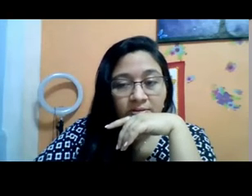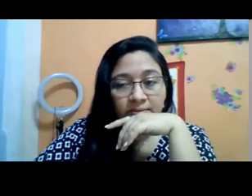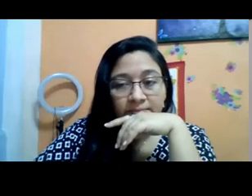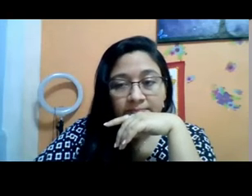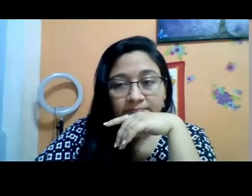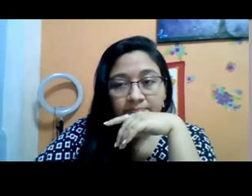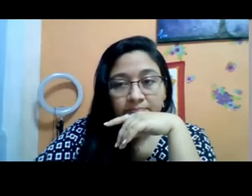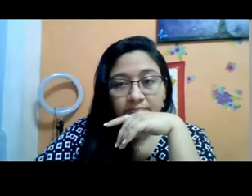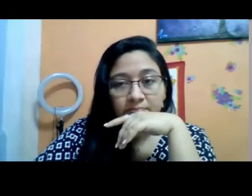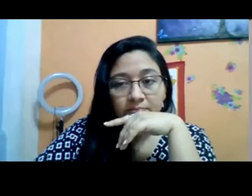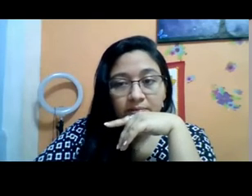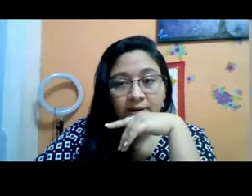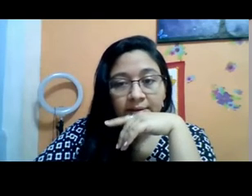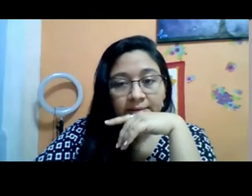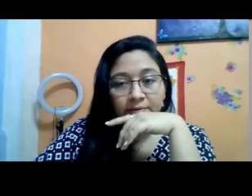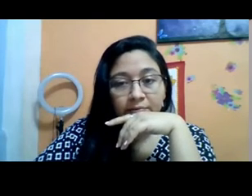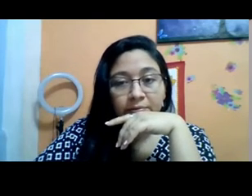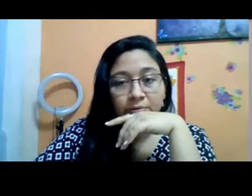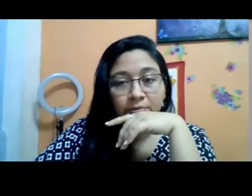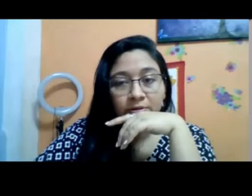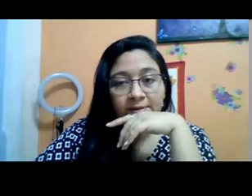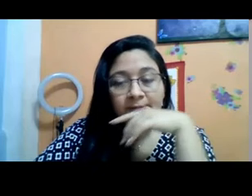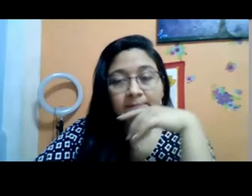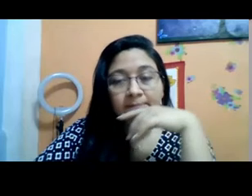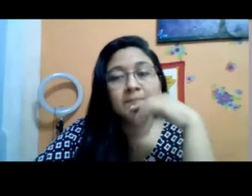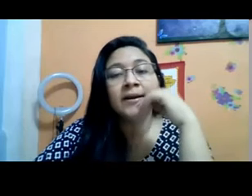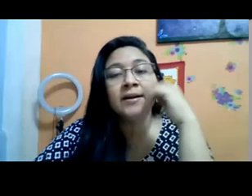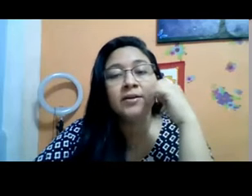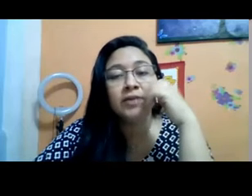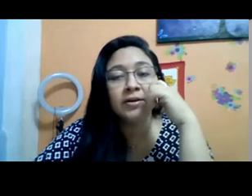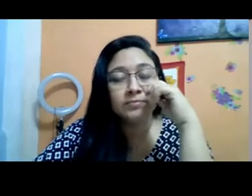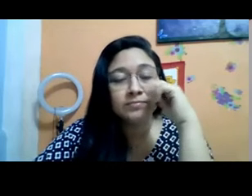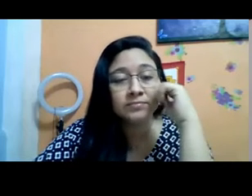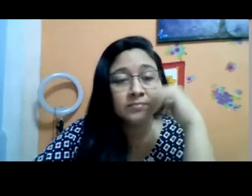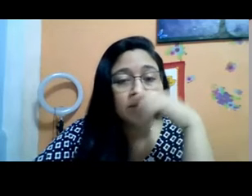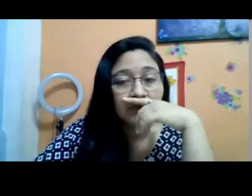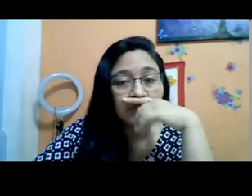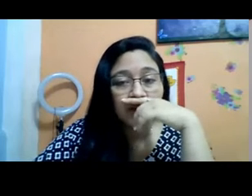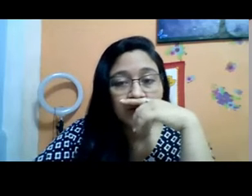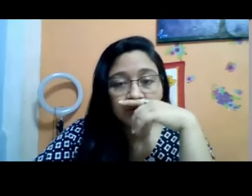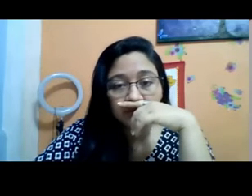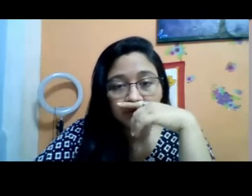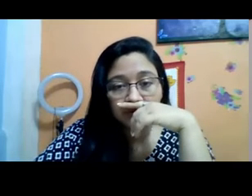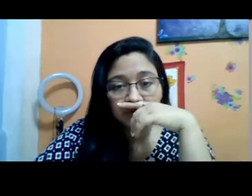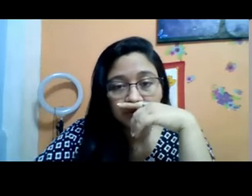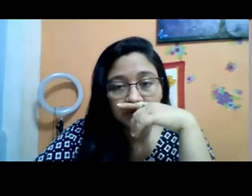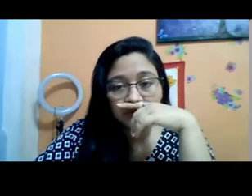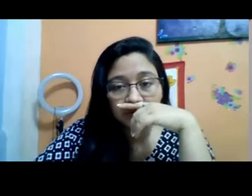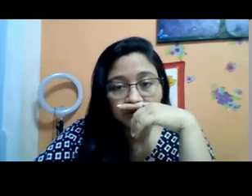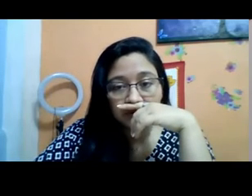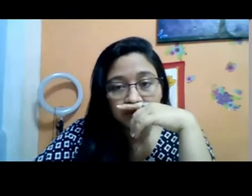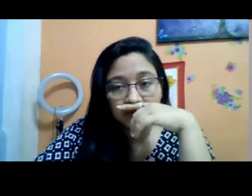Perfecto, Silvia. Ya, Cristian confirmó. ¿Los demás? Margaret, Leonardo, Teo.